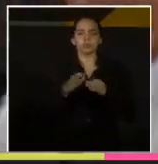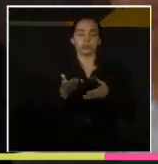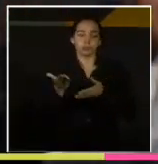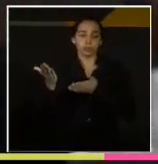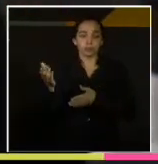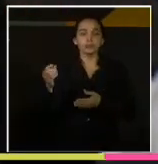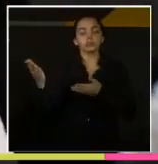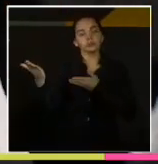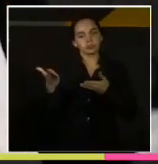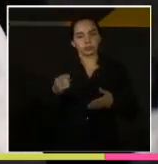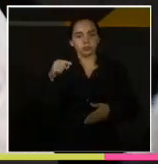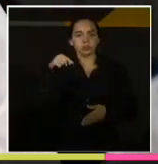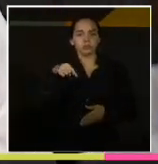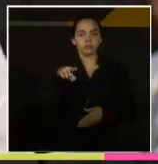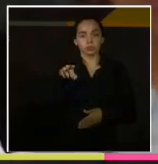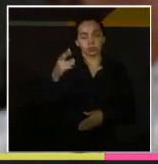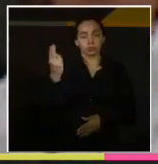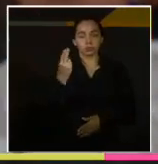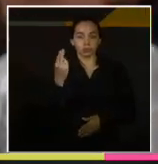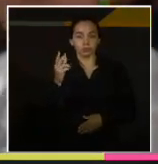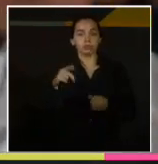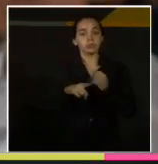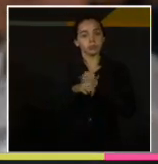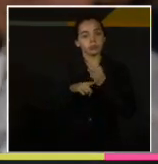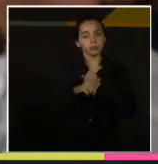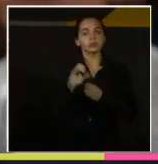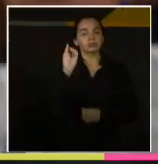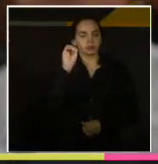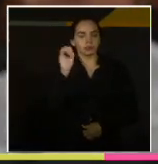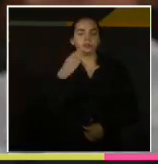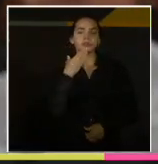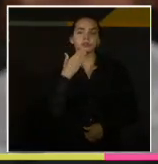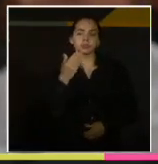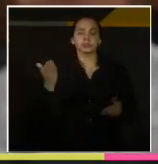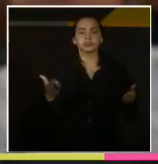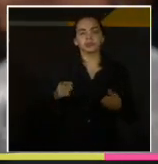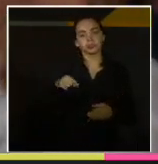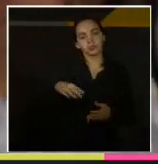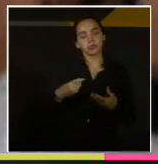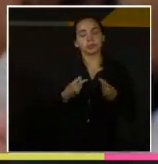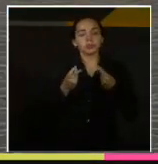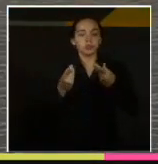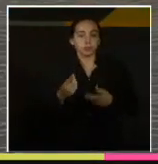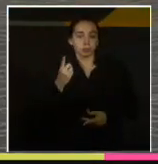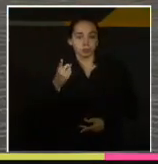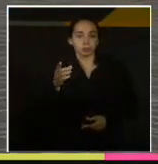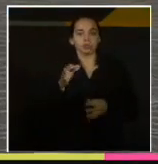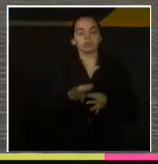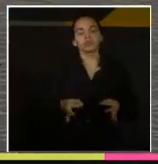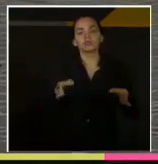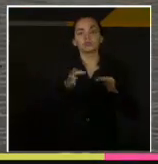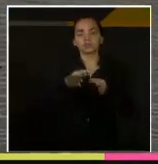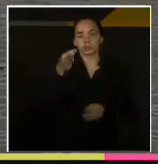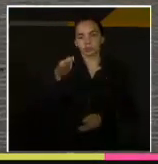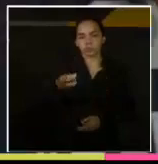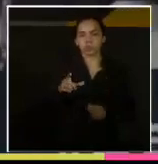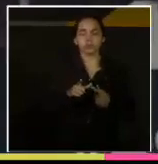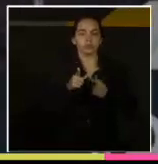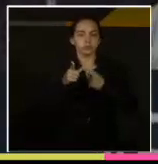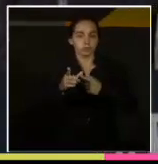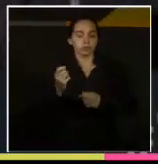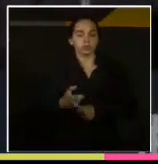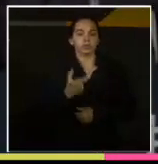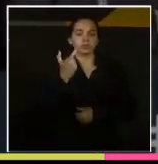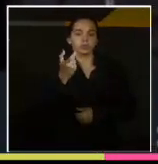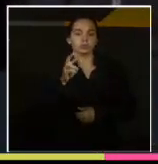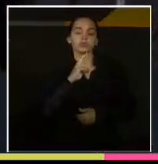estén llegando a quien realmente lo necesita y a través de esas acciones entonces darle un adecuado seguimiento al presupuesto y